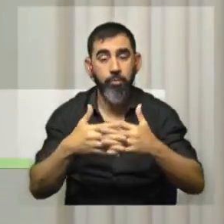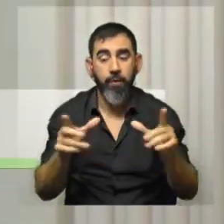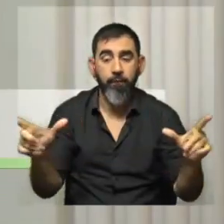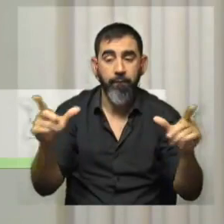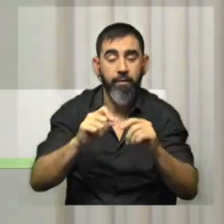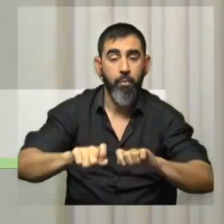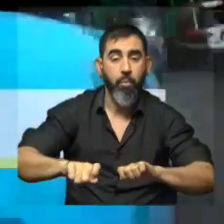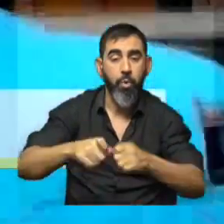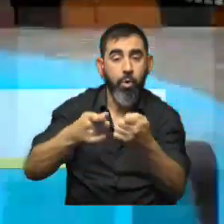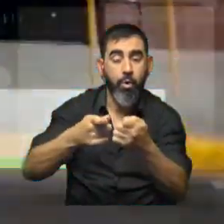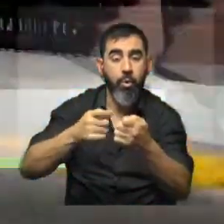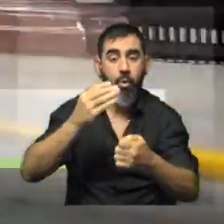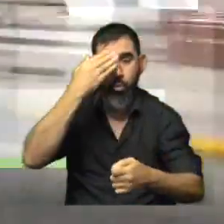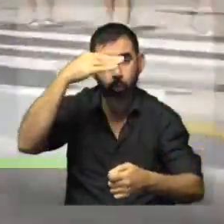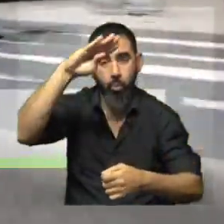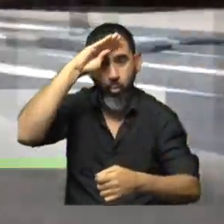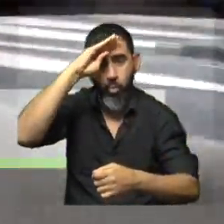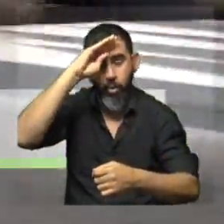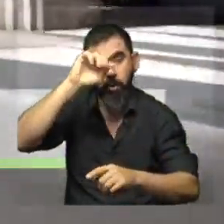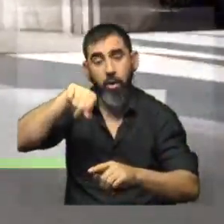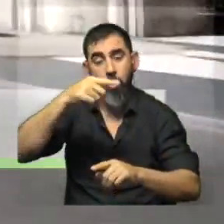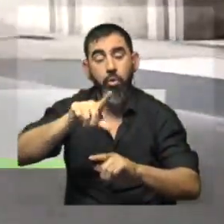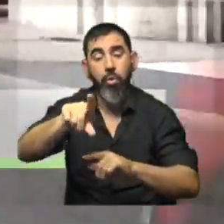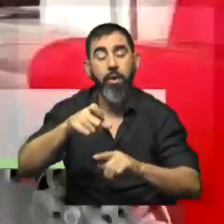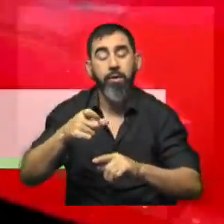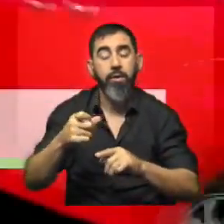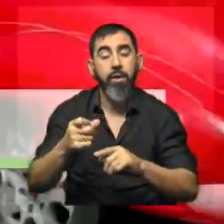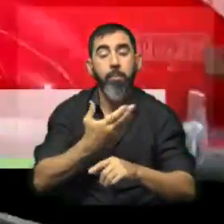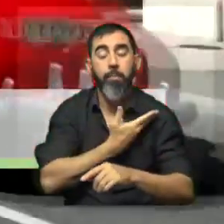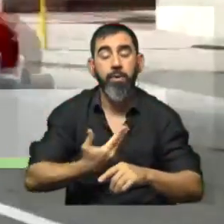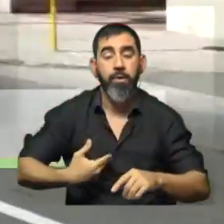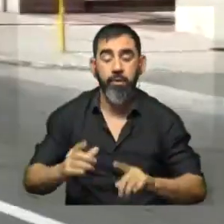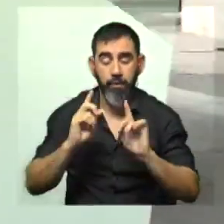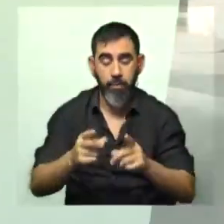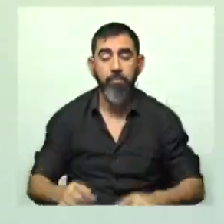al bloqueo contra Cuba junto con otros ex jefes de Estado.